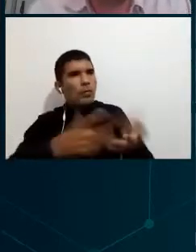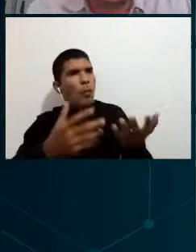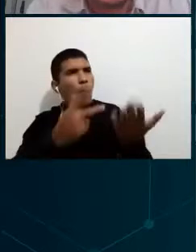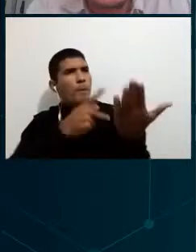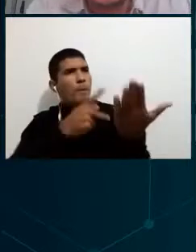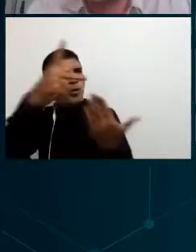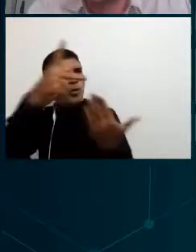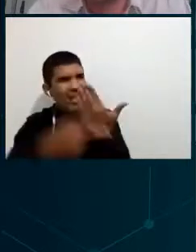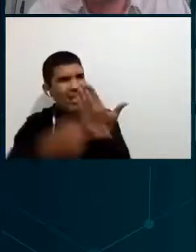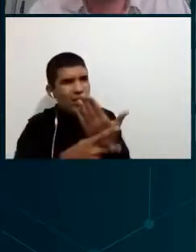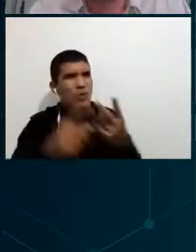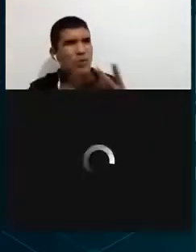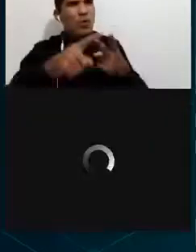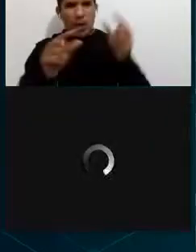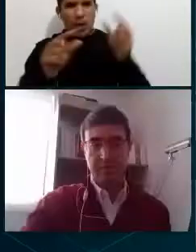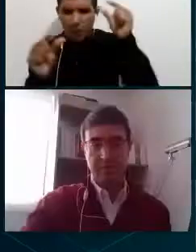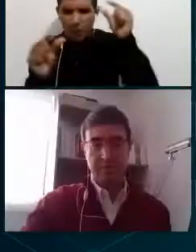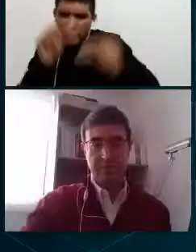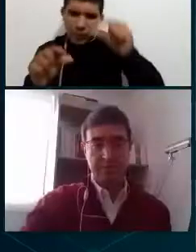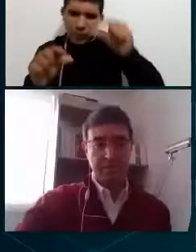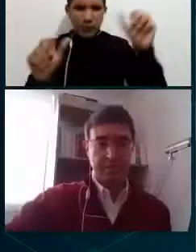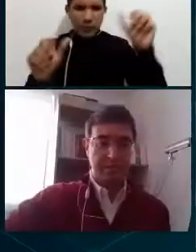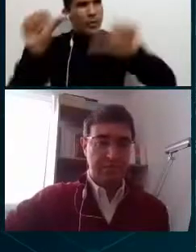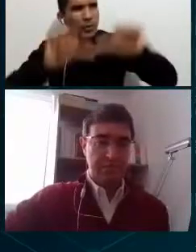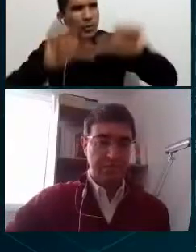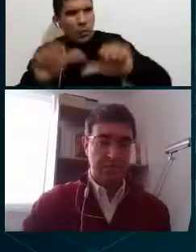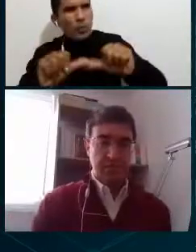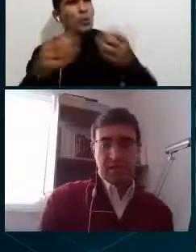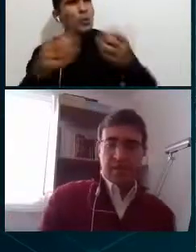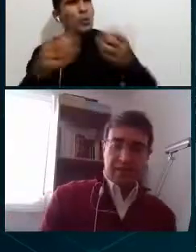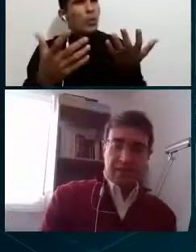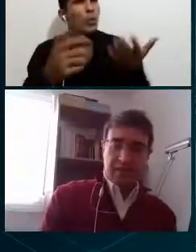laboratorio que realizamos en la Subestación Colombia.